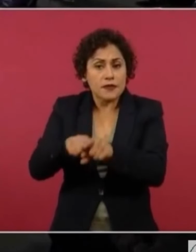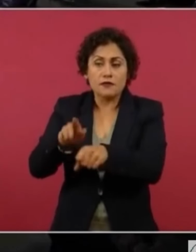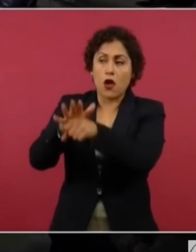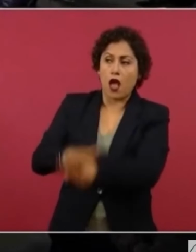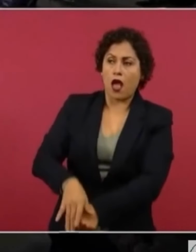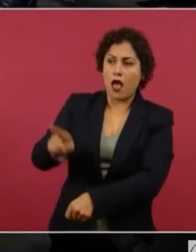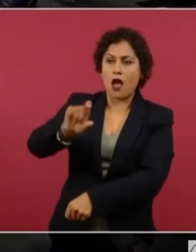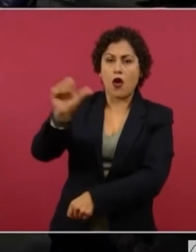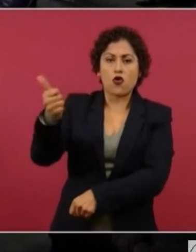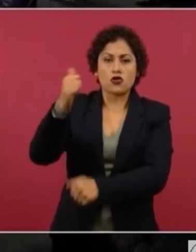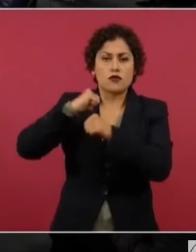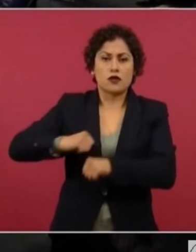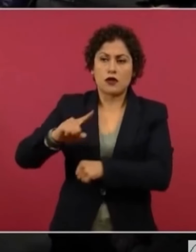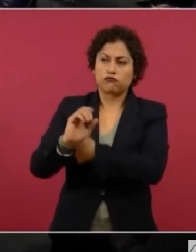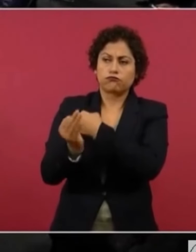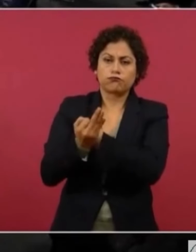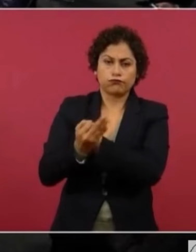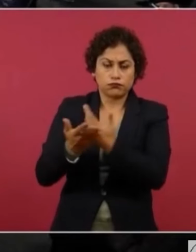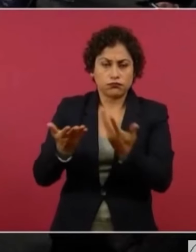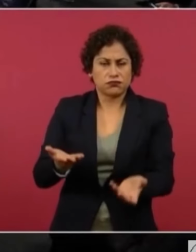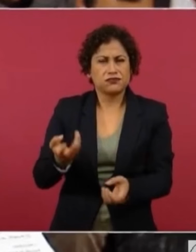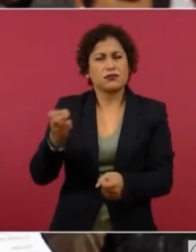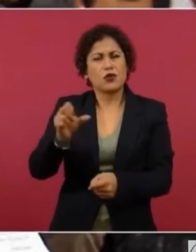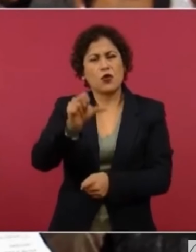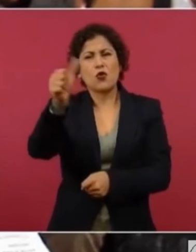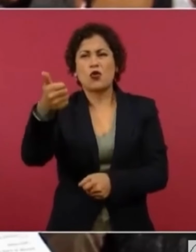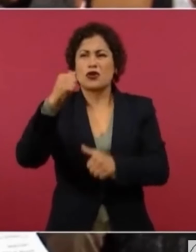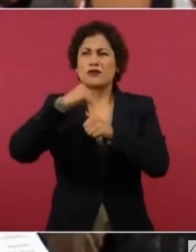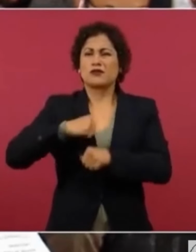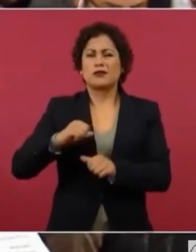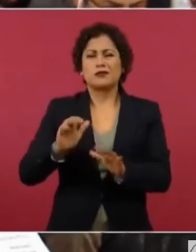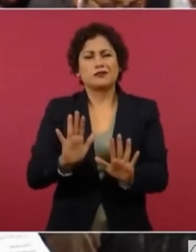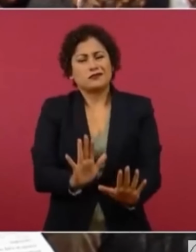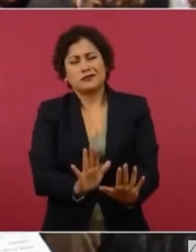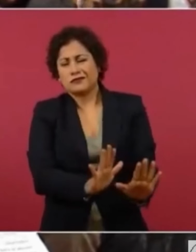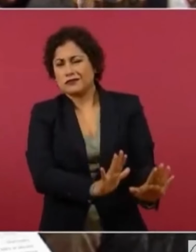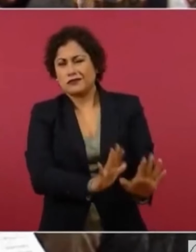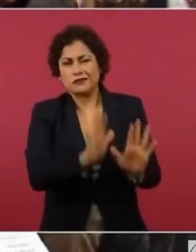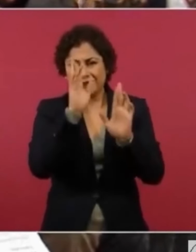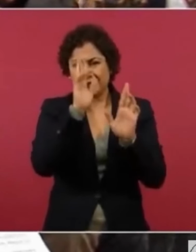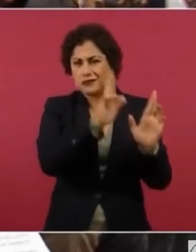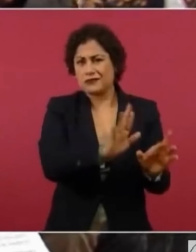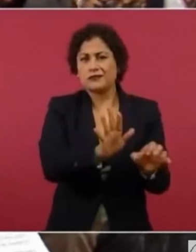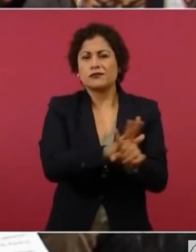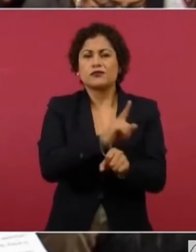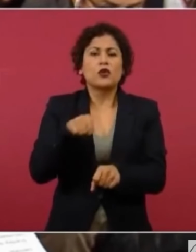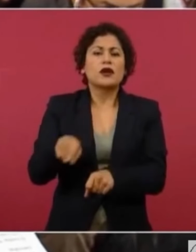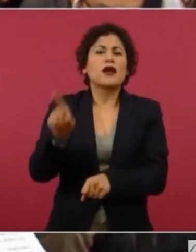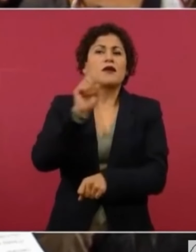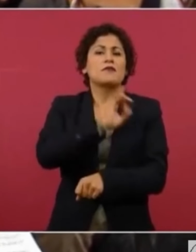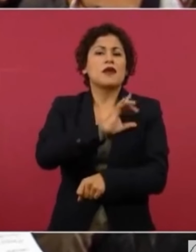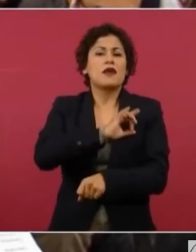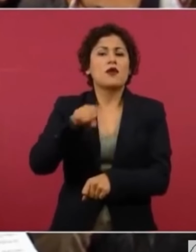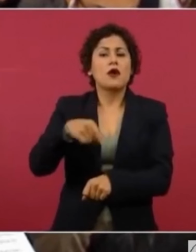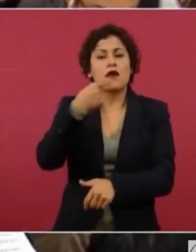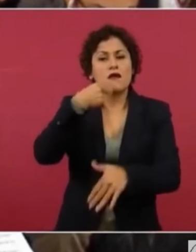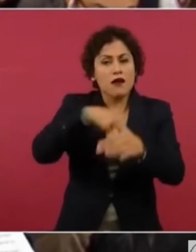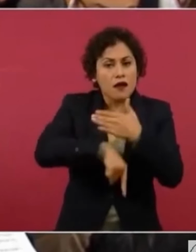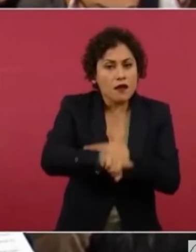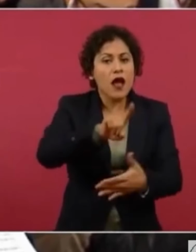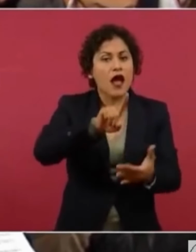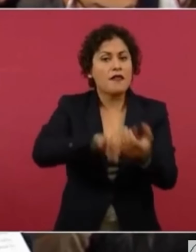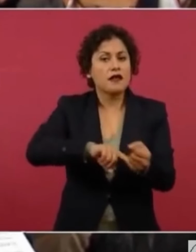privilegios. Muchas autoridades evitan confrontarse con ellos porque temen que les inicien recursos de quejas o denuncias ante los órganos internos de